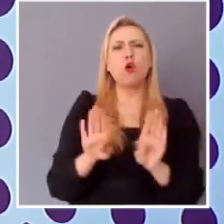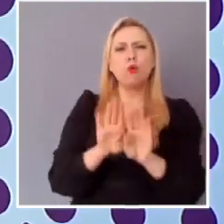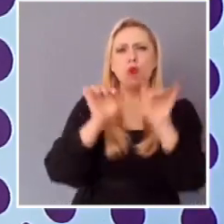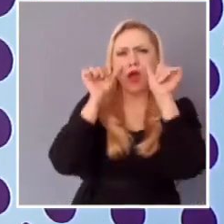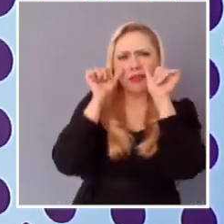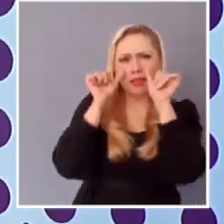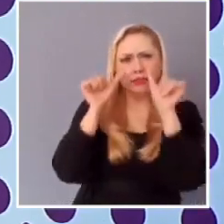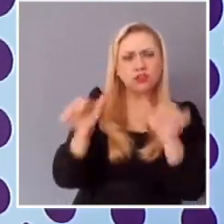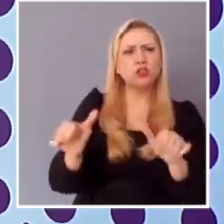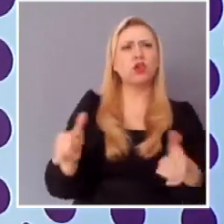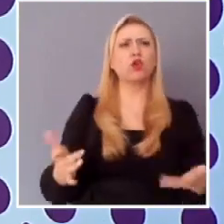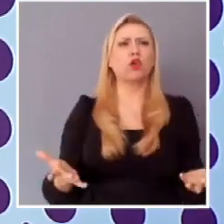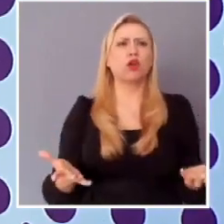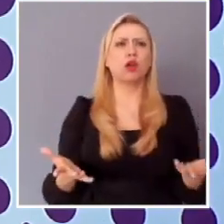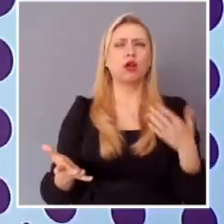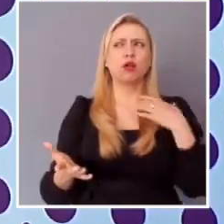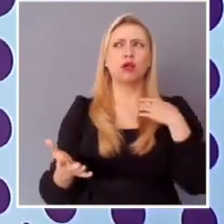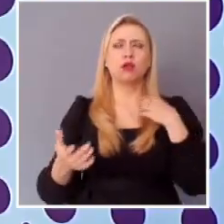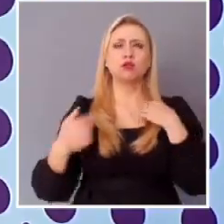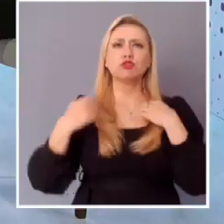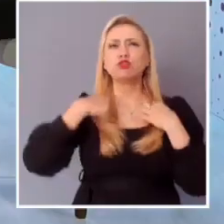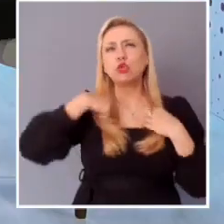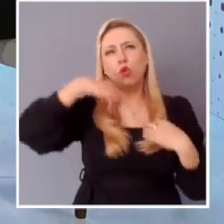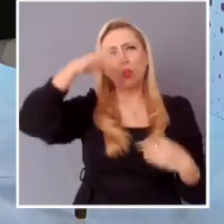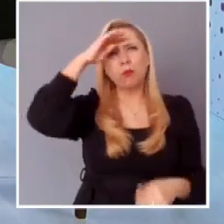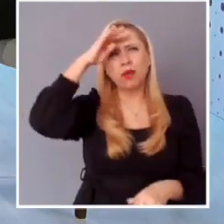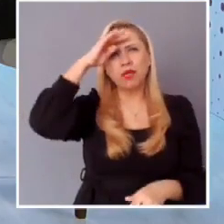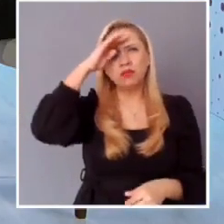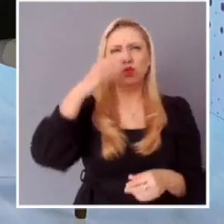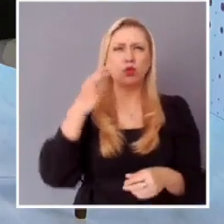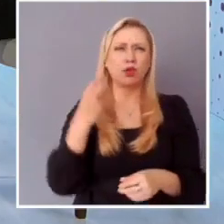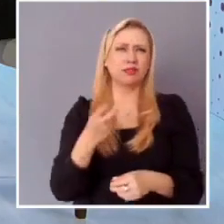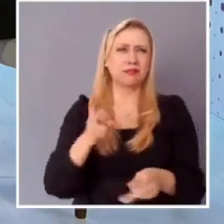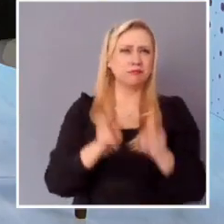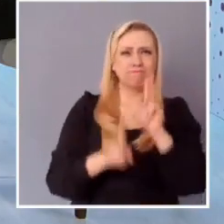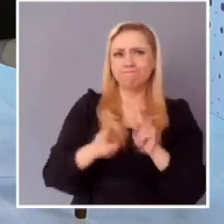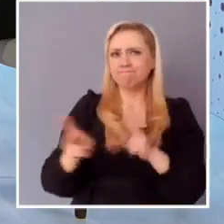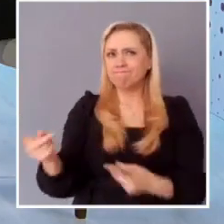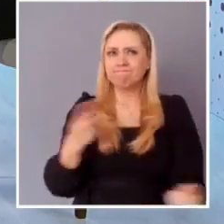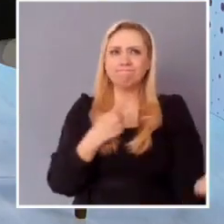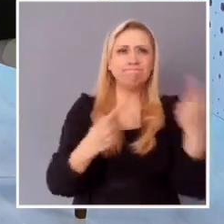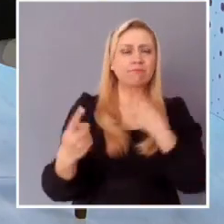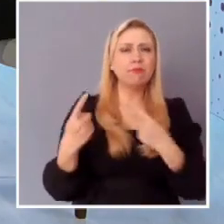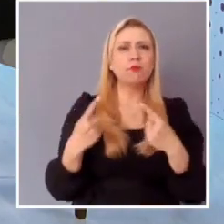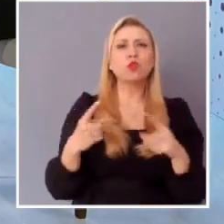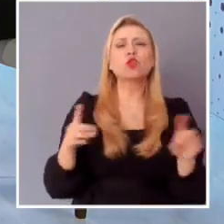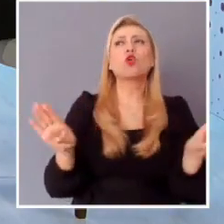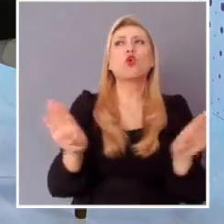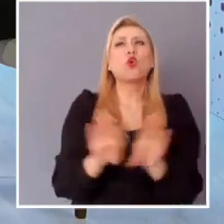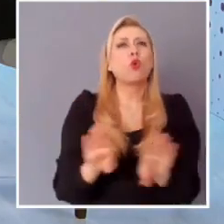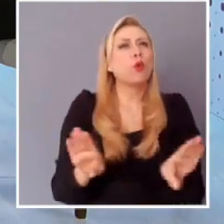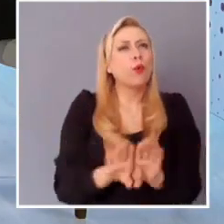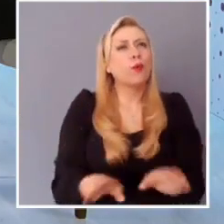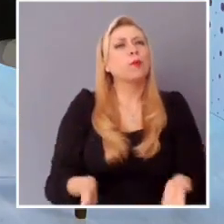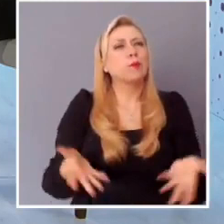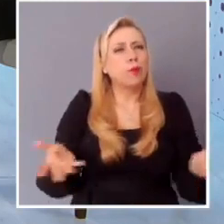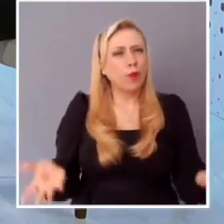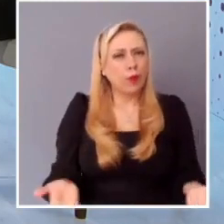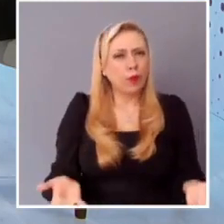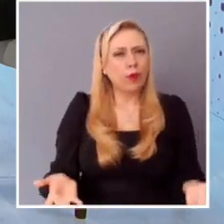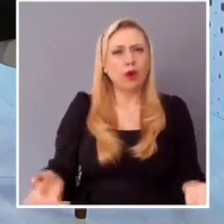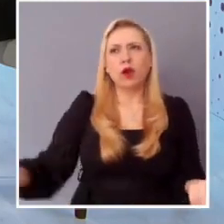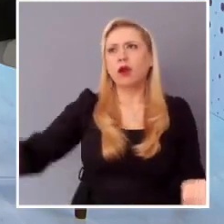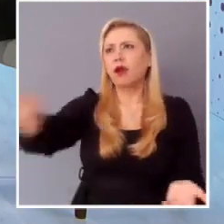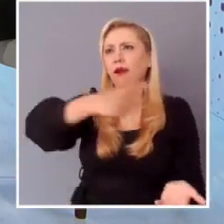servicios. Y creo que algo que debemos destacar en esta discusión es cómo ha abordado la